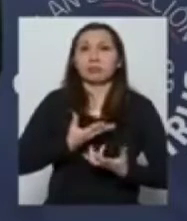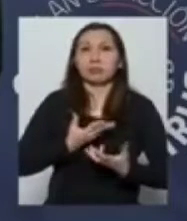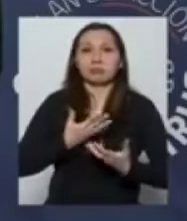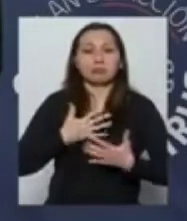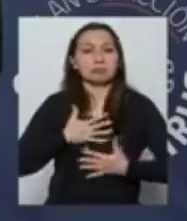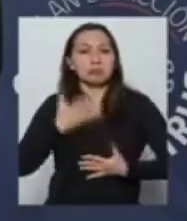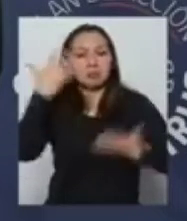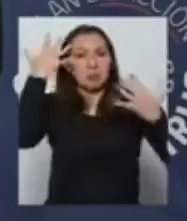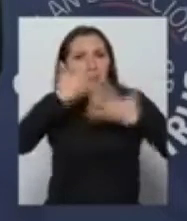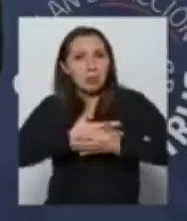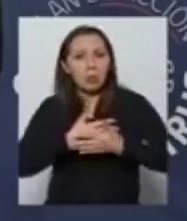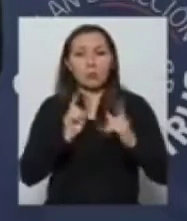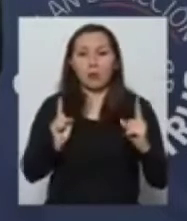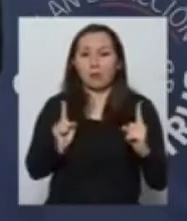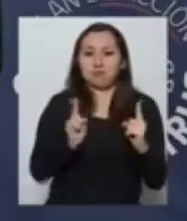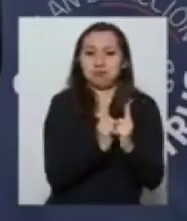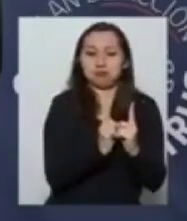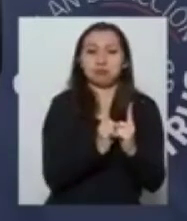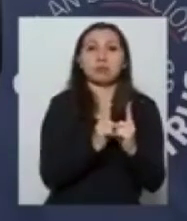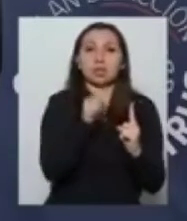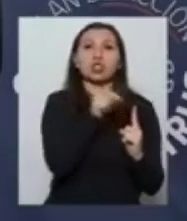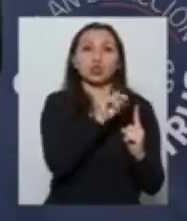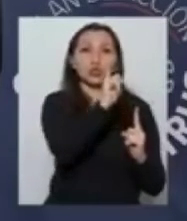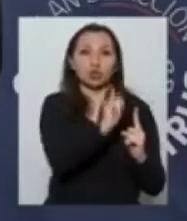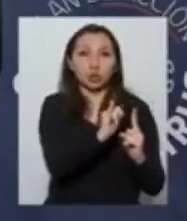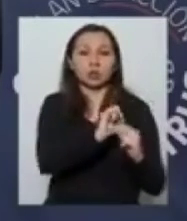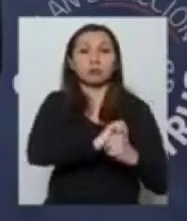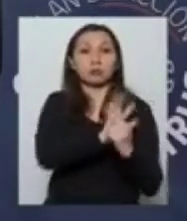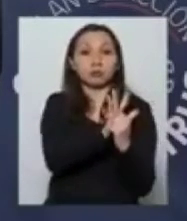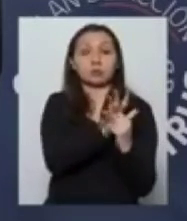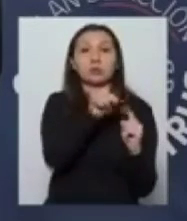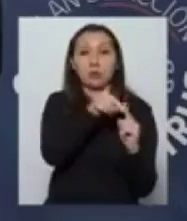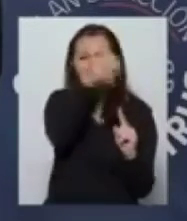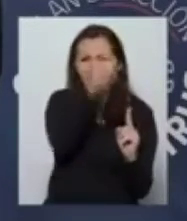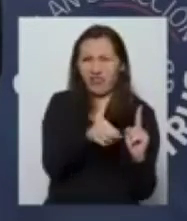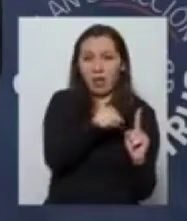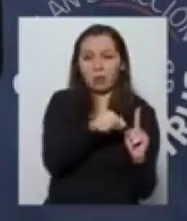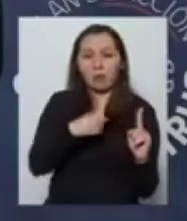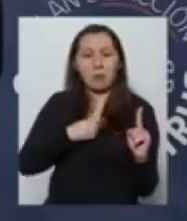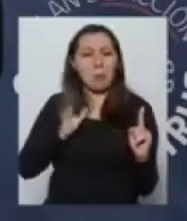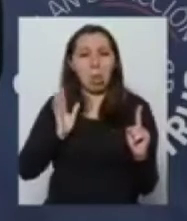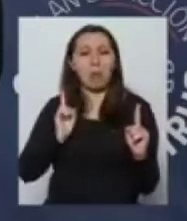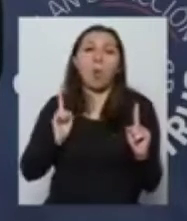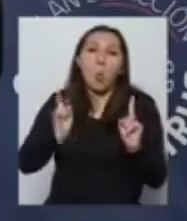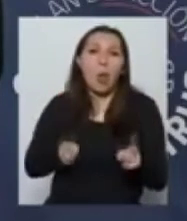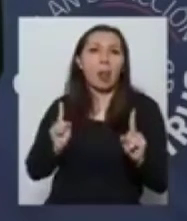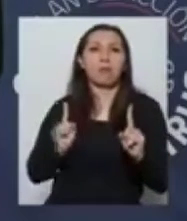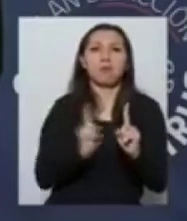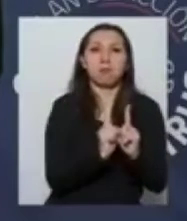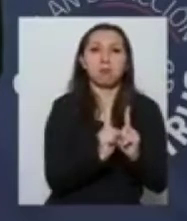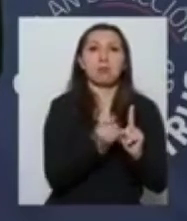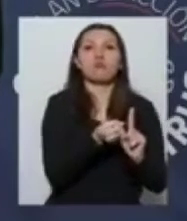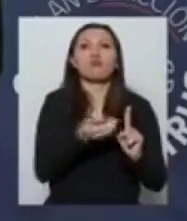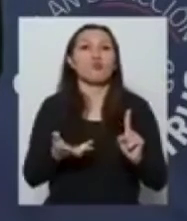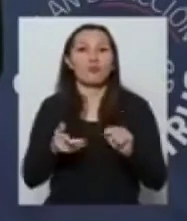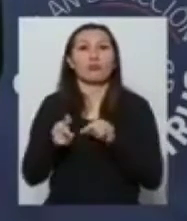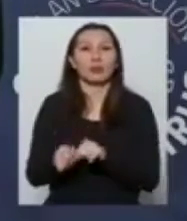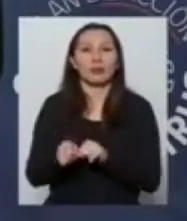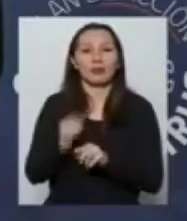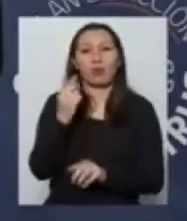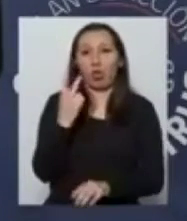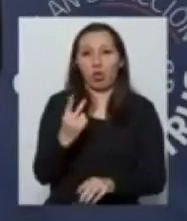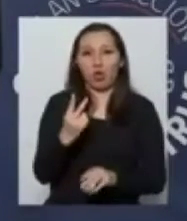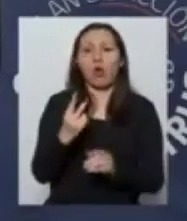asintomáticas en contacto estrecho con alguien que fue un caso positivo. Y específicamente esto se ha hecho en